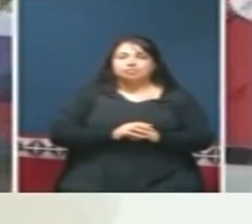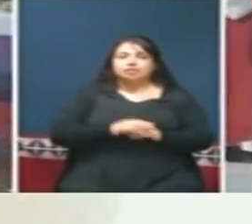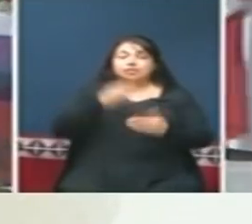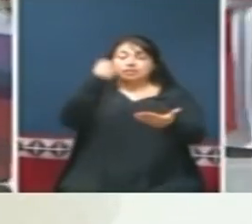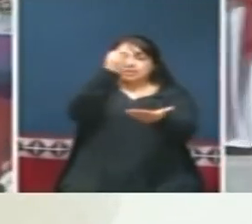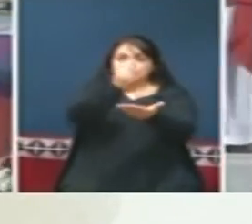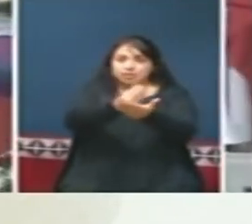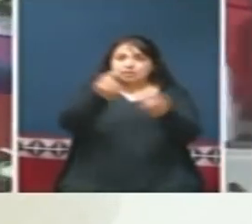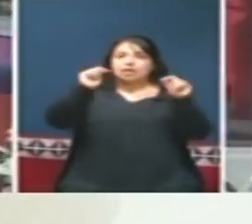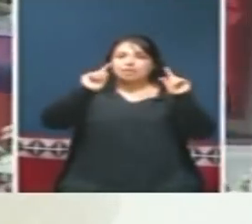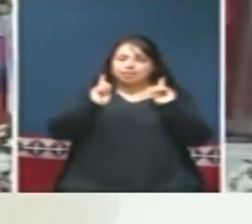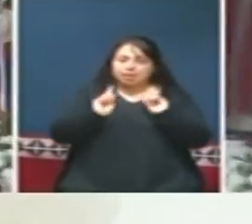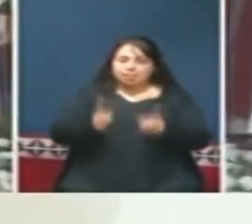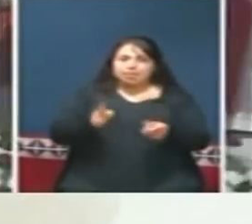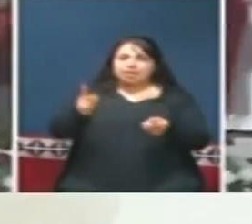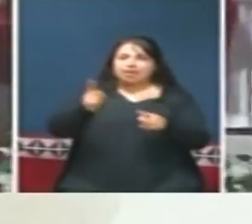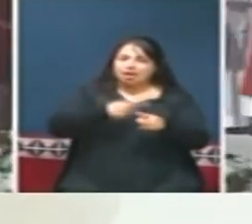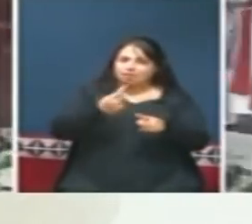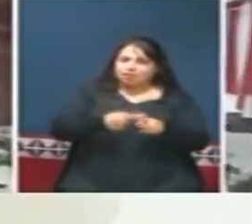esta fiesta.